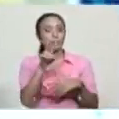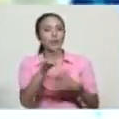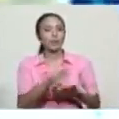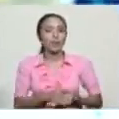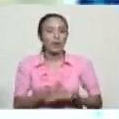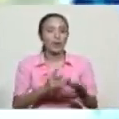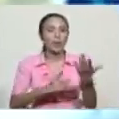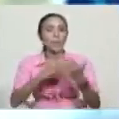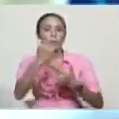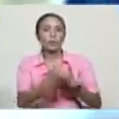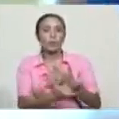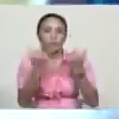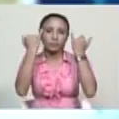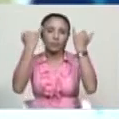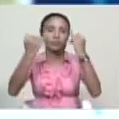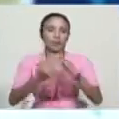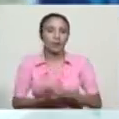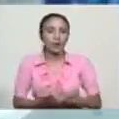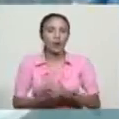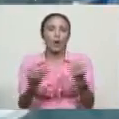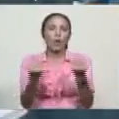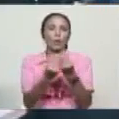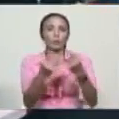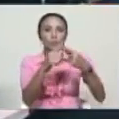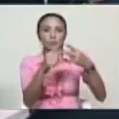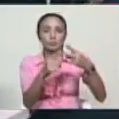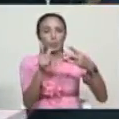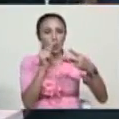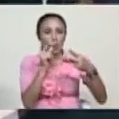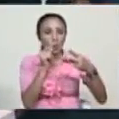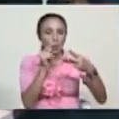José Bautista y el compañero Ramón